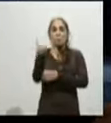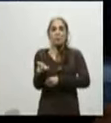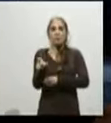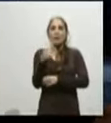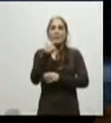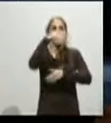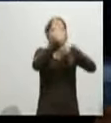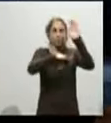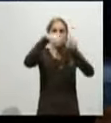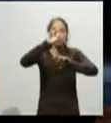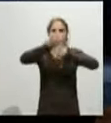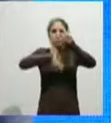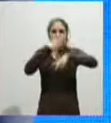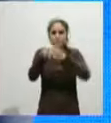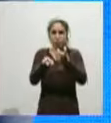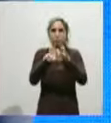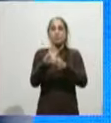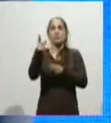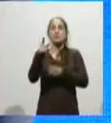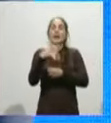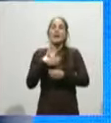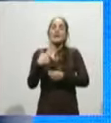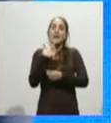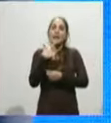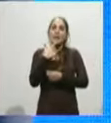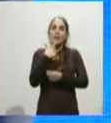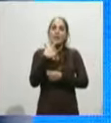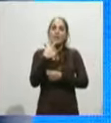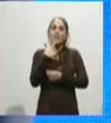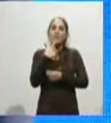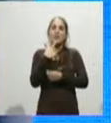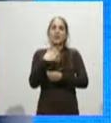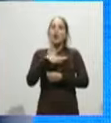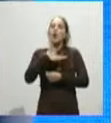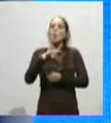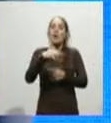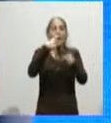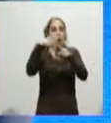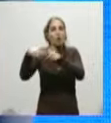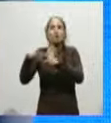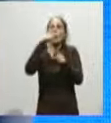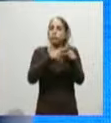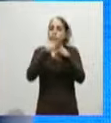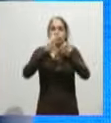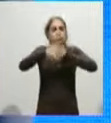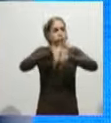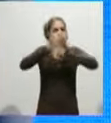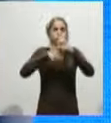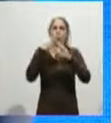repintado. Y es un claro ejemplo de que las cosas pueden tener no uno, ni dos, ni tres, sino muchos usos. ¡Te jure!